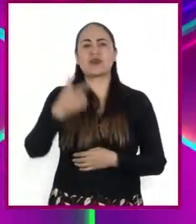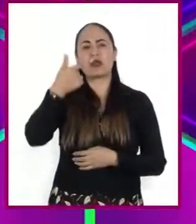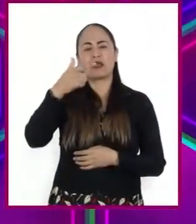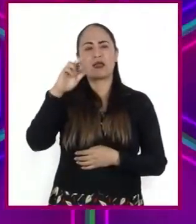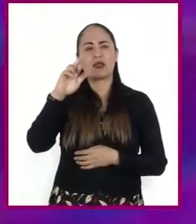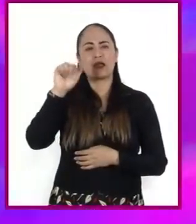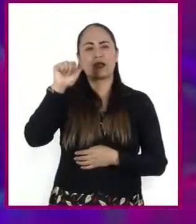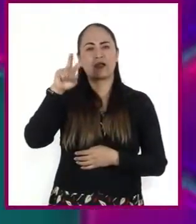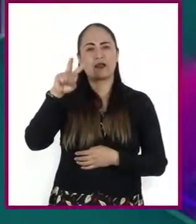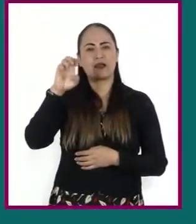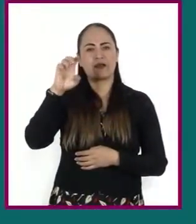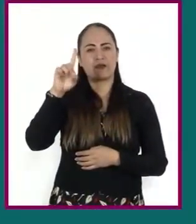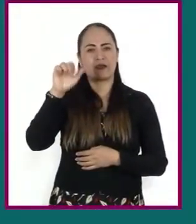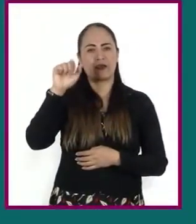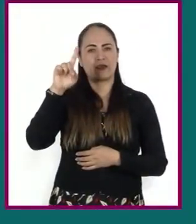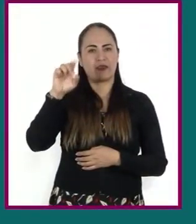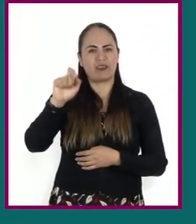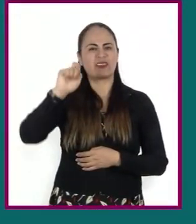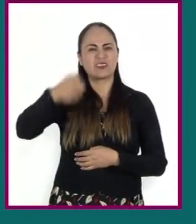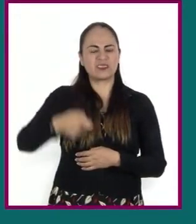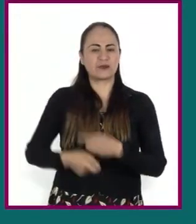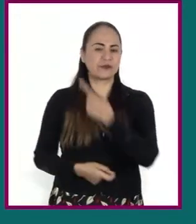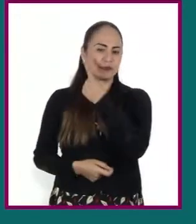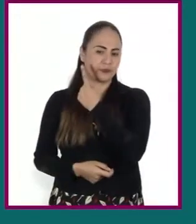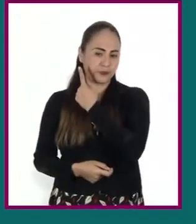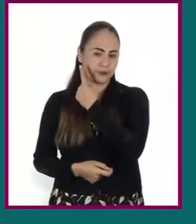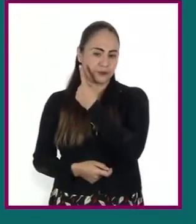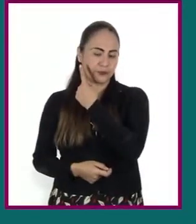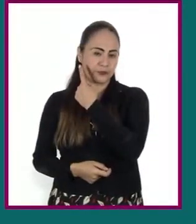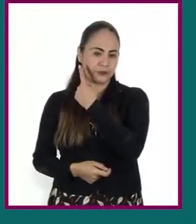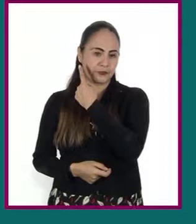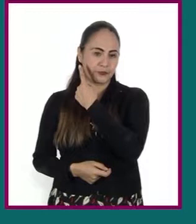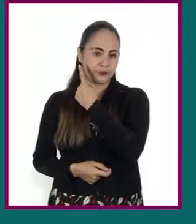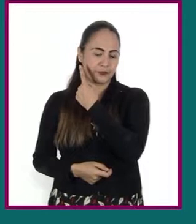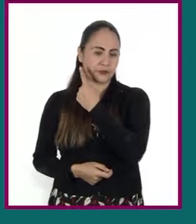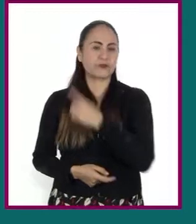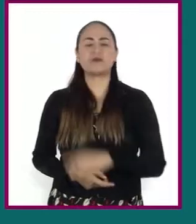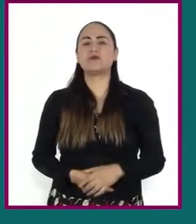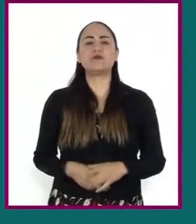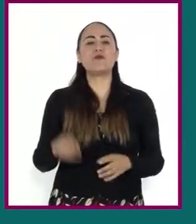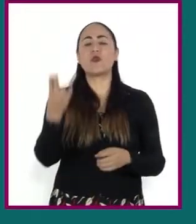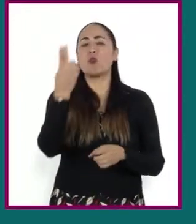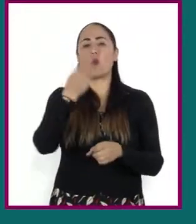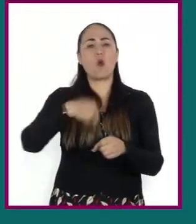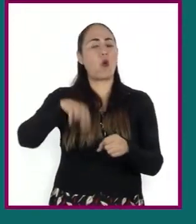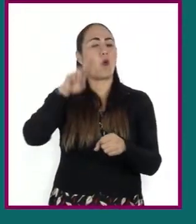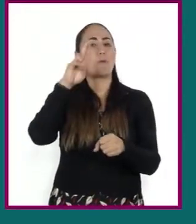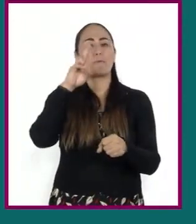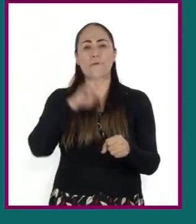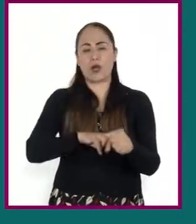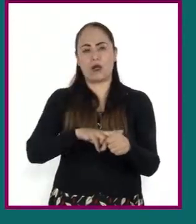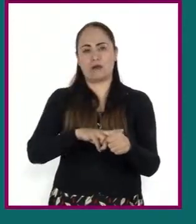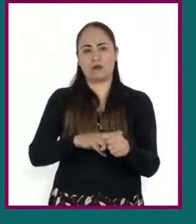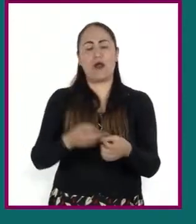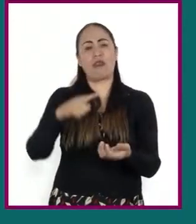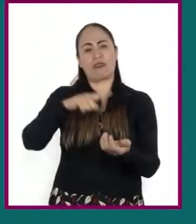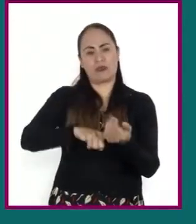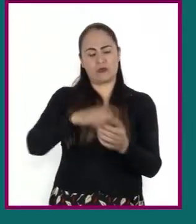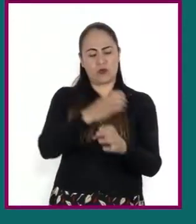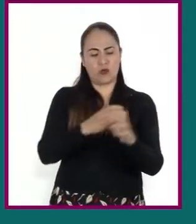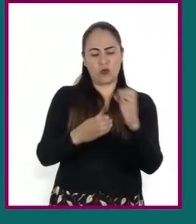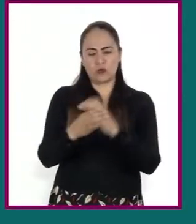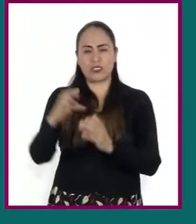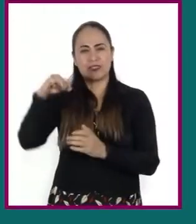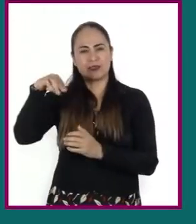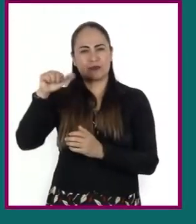gravedad. La gravedad es un fenómeno natural por el cual los objetos con masa son atraídos entre